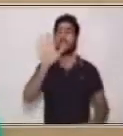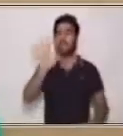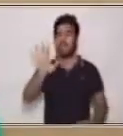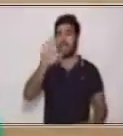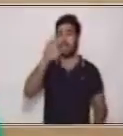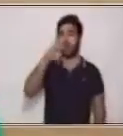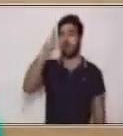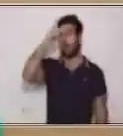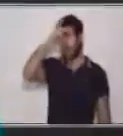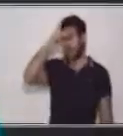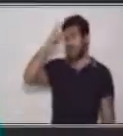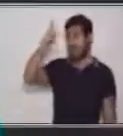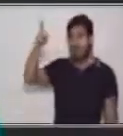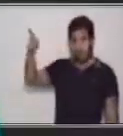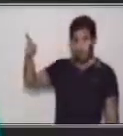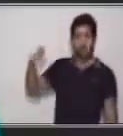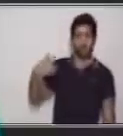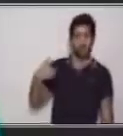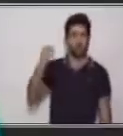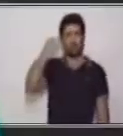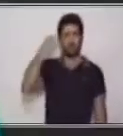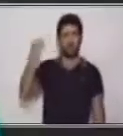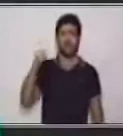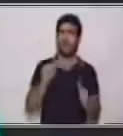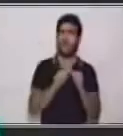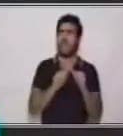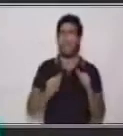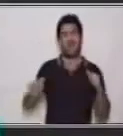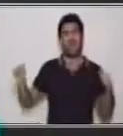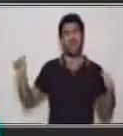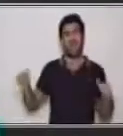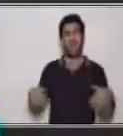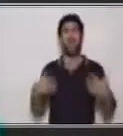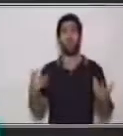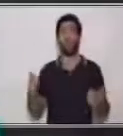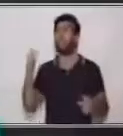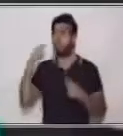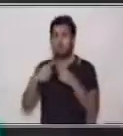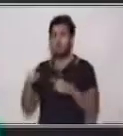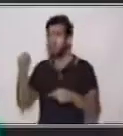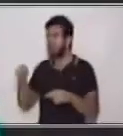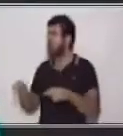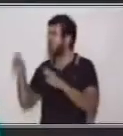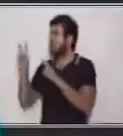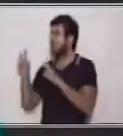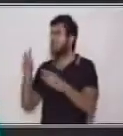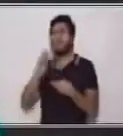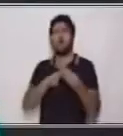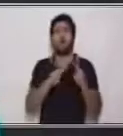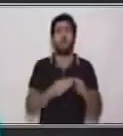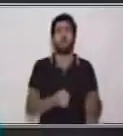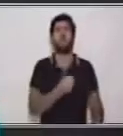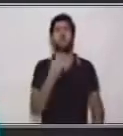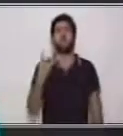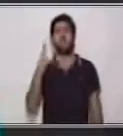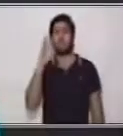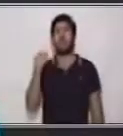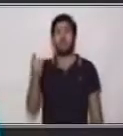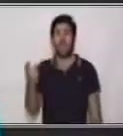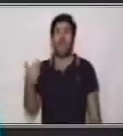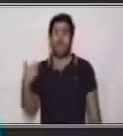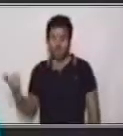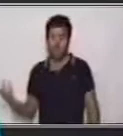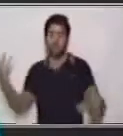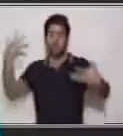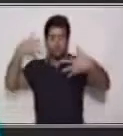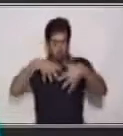kilómetros. ¿Aprendiste? ¿Qué tiene que ver esto con matemática? Lo integramos, ¿viste